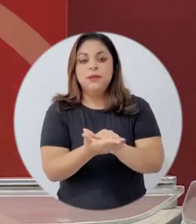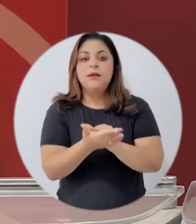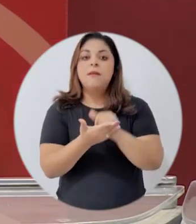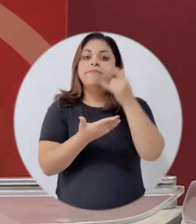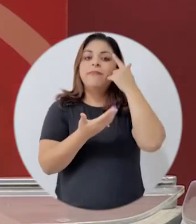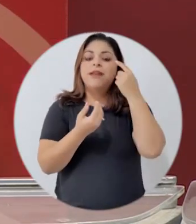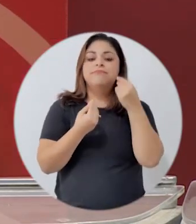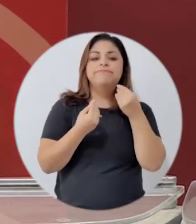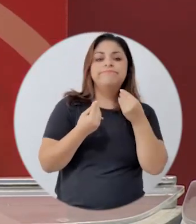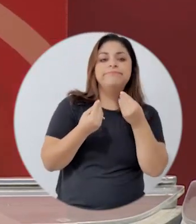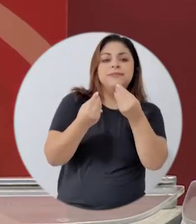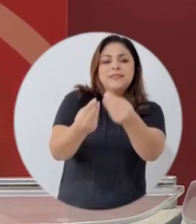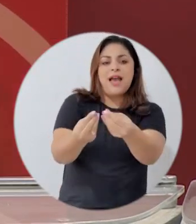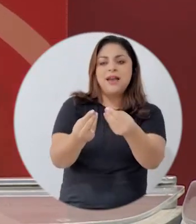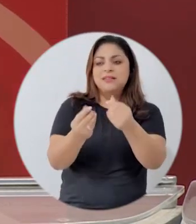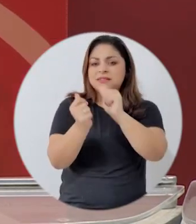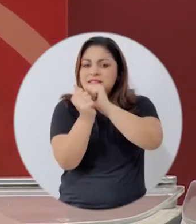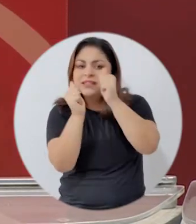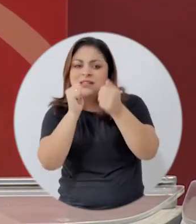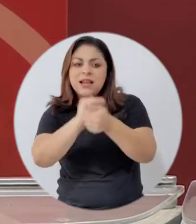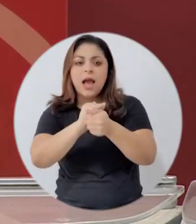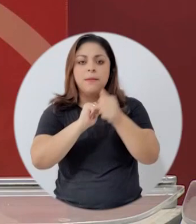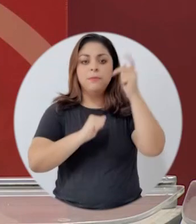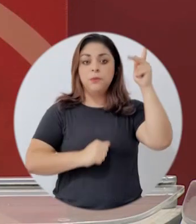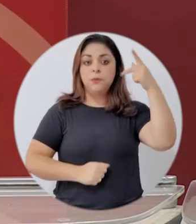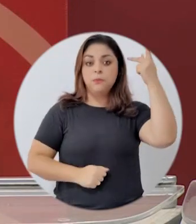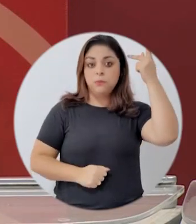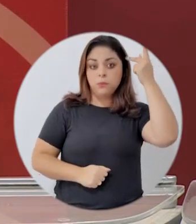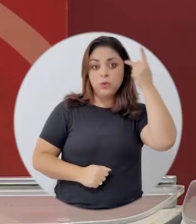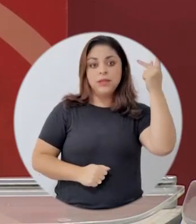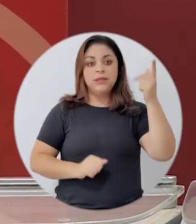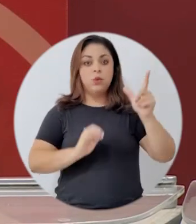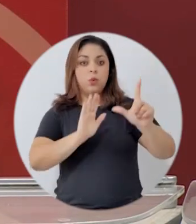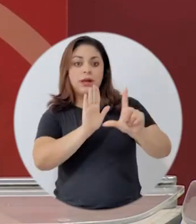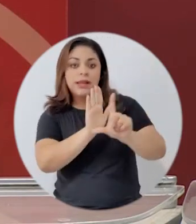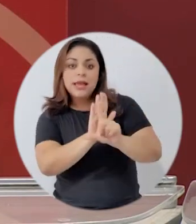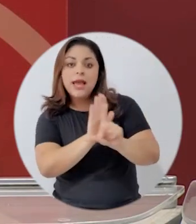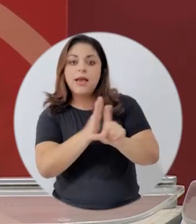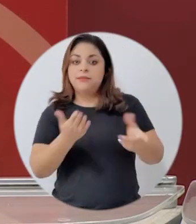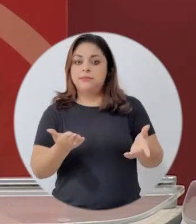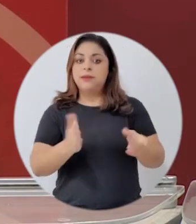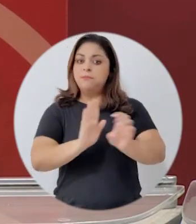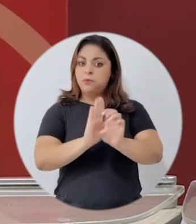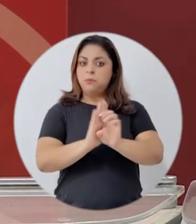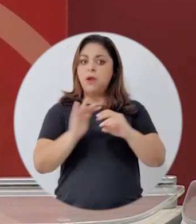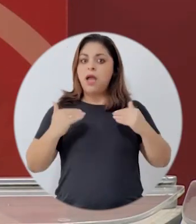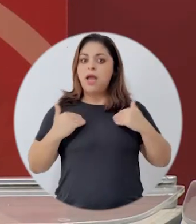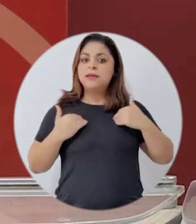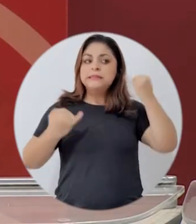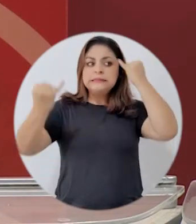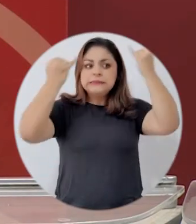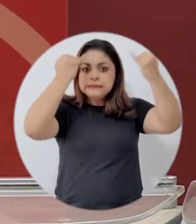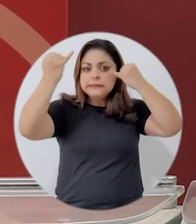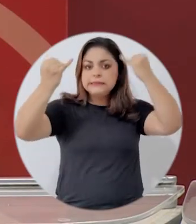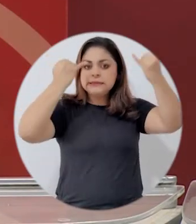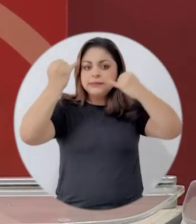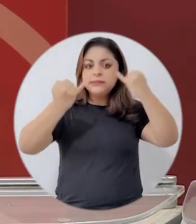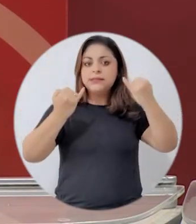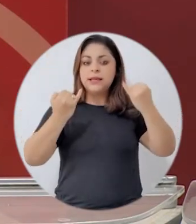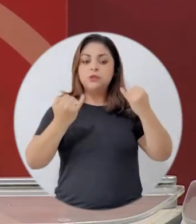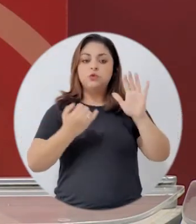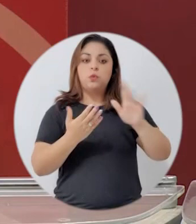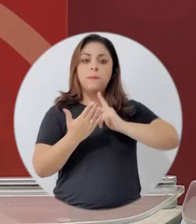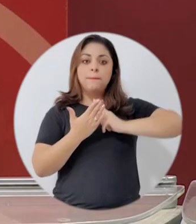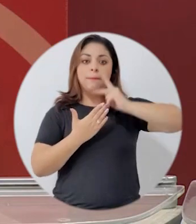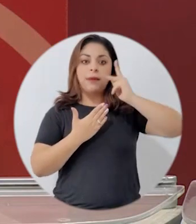diferentes parte política y legal, por ejemplo, tiene iniciativas, además de la carbono neutralidad dentro del plan